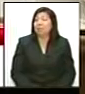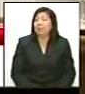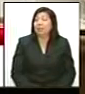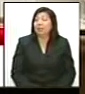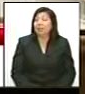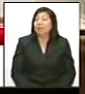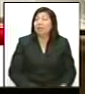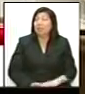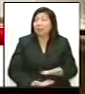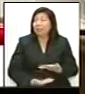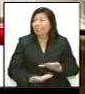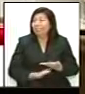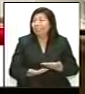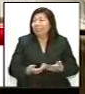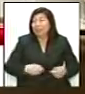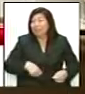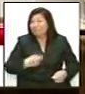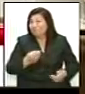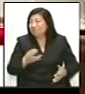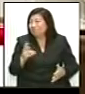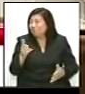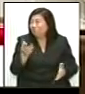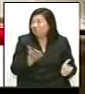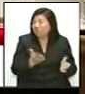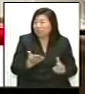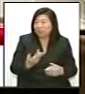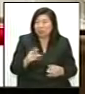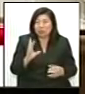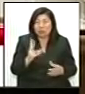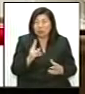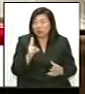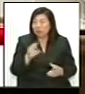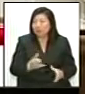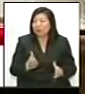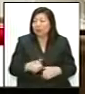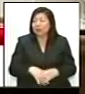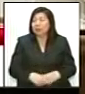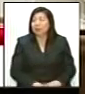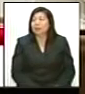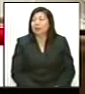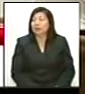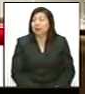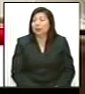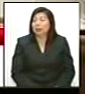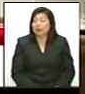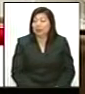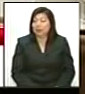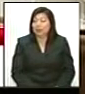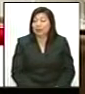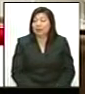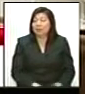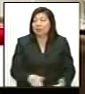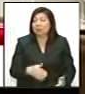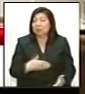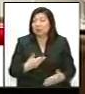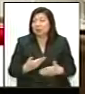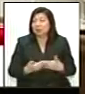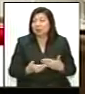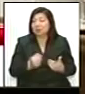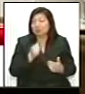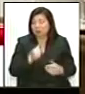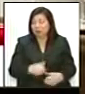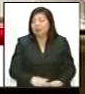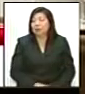estas mafias que están enquistadas en estos gobiernos locales, ¿no? Identificarlos y capturarlos, pero eso podría ser una decisión